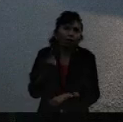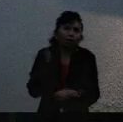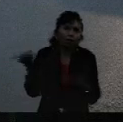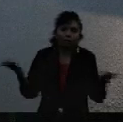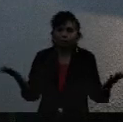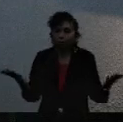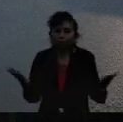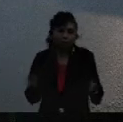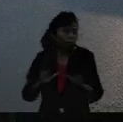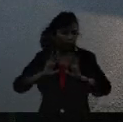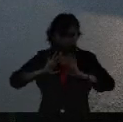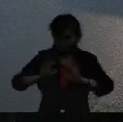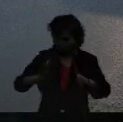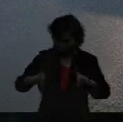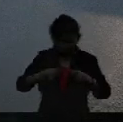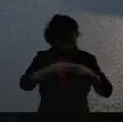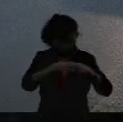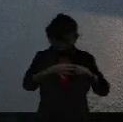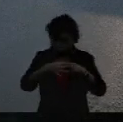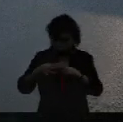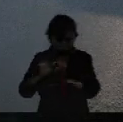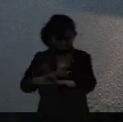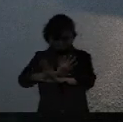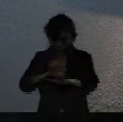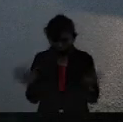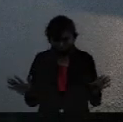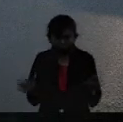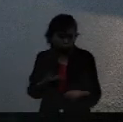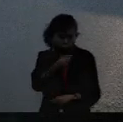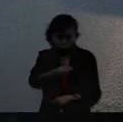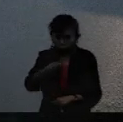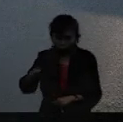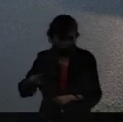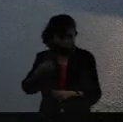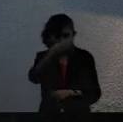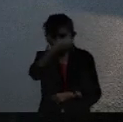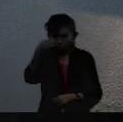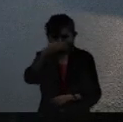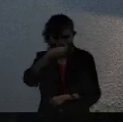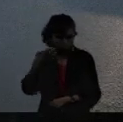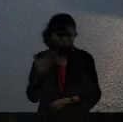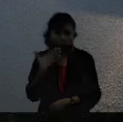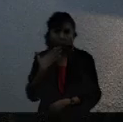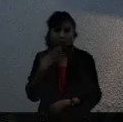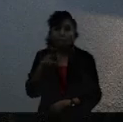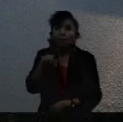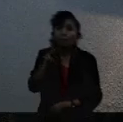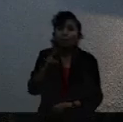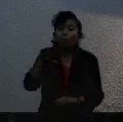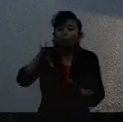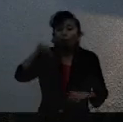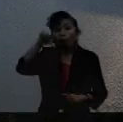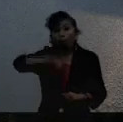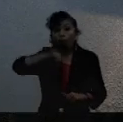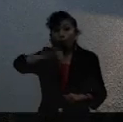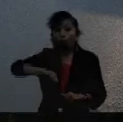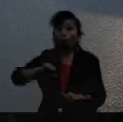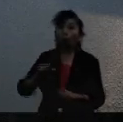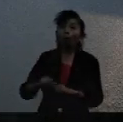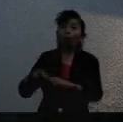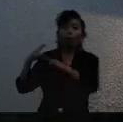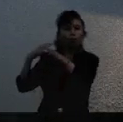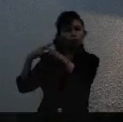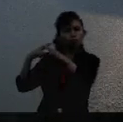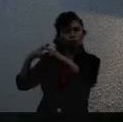todos debidamente presentados en orden perfectamente bien pero hoy hablamos del 50 aniversario